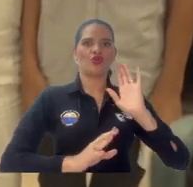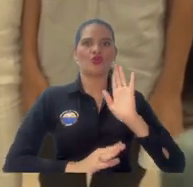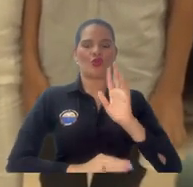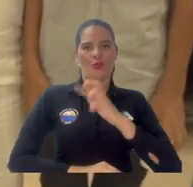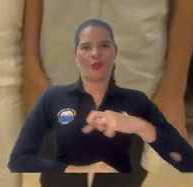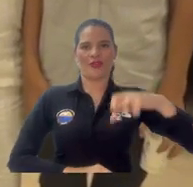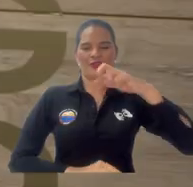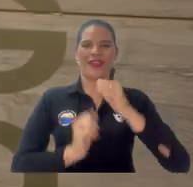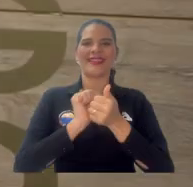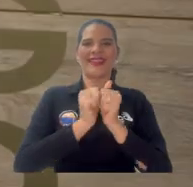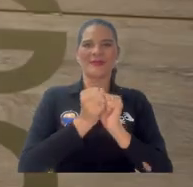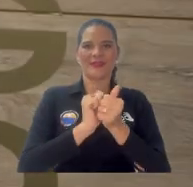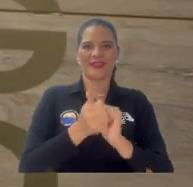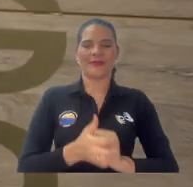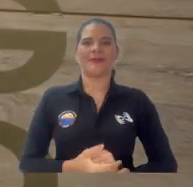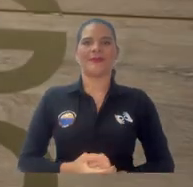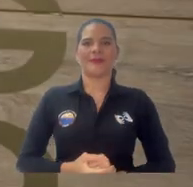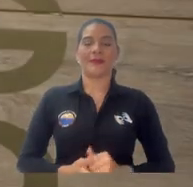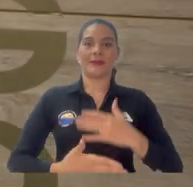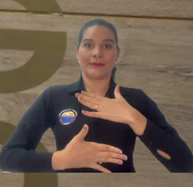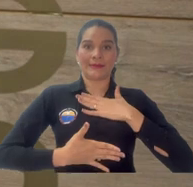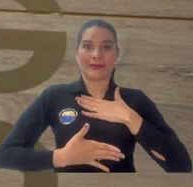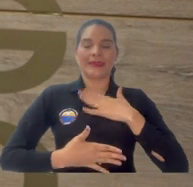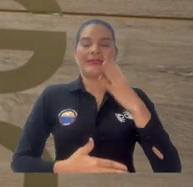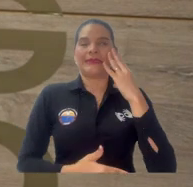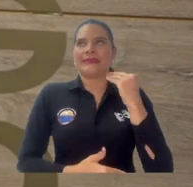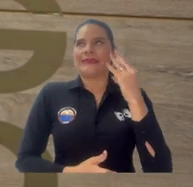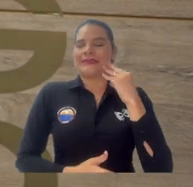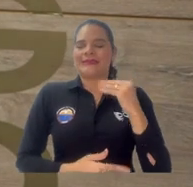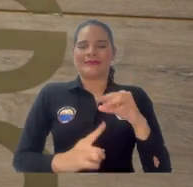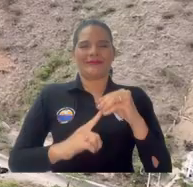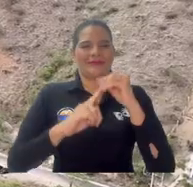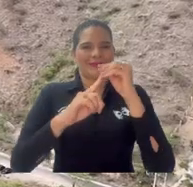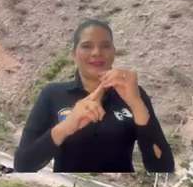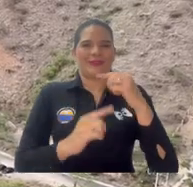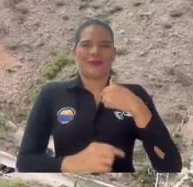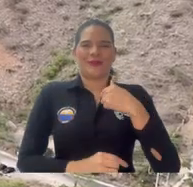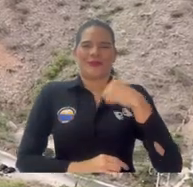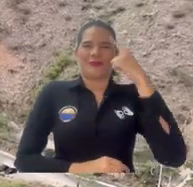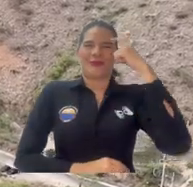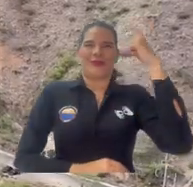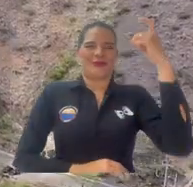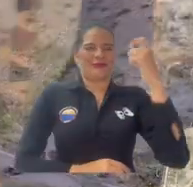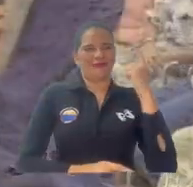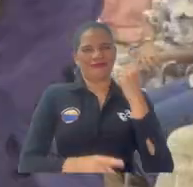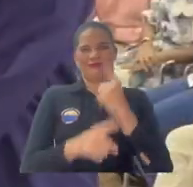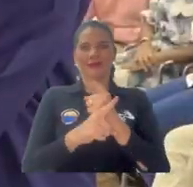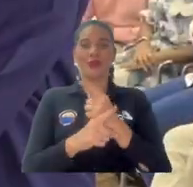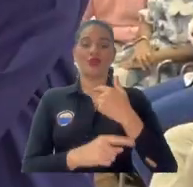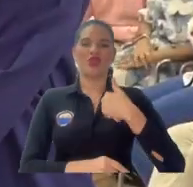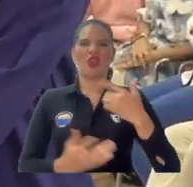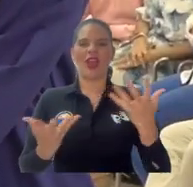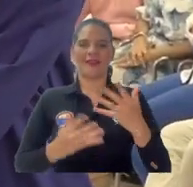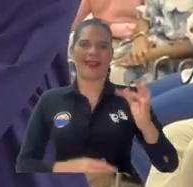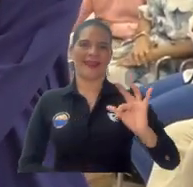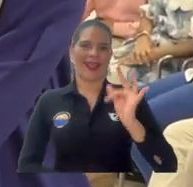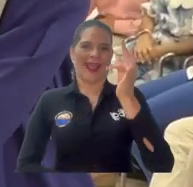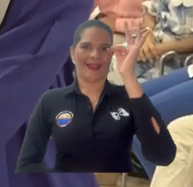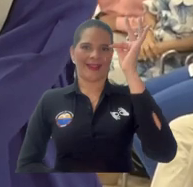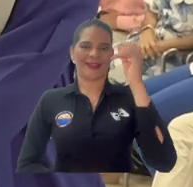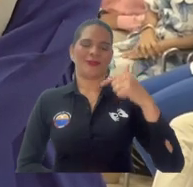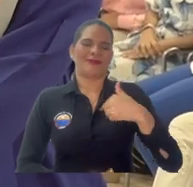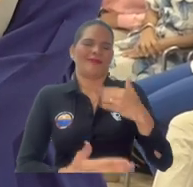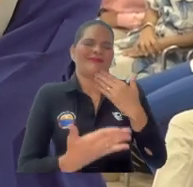deporte. Pues para mí una experiencia, mejor dicho, un sueño. Soy de Tanga, no pensé que lo iba a lograr,